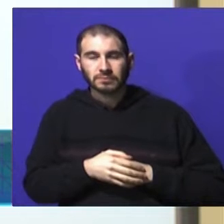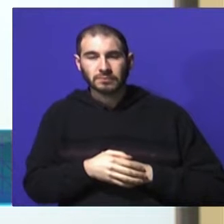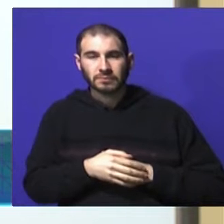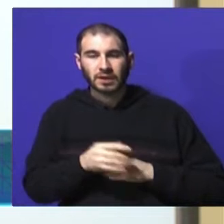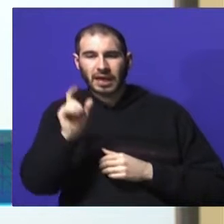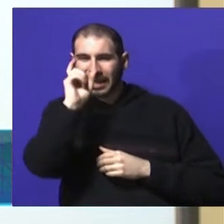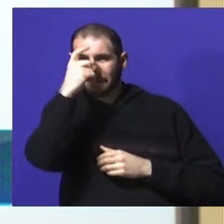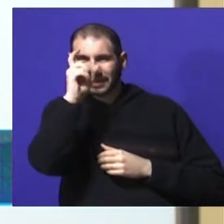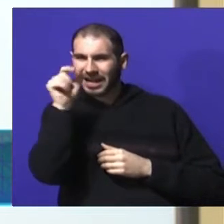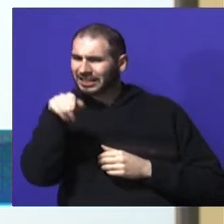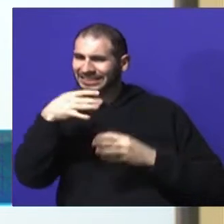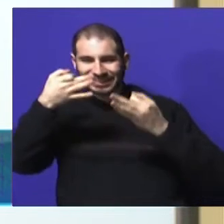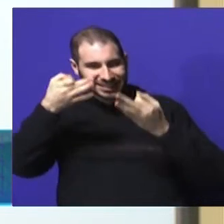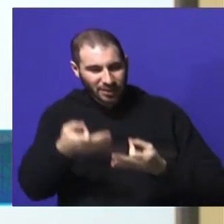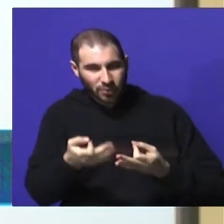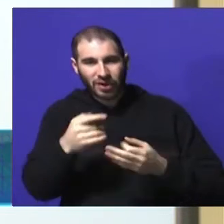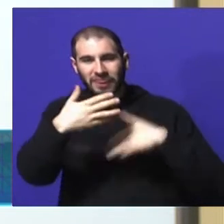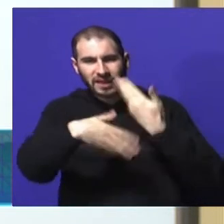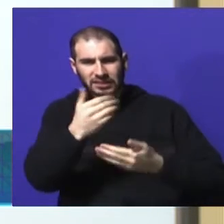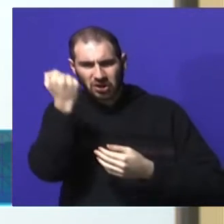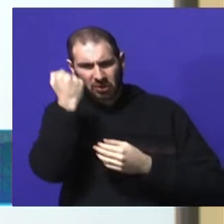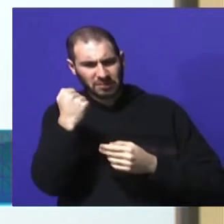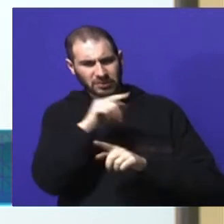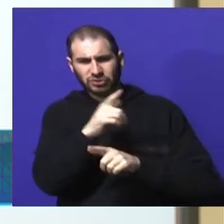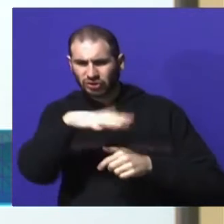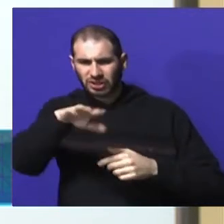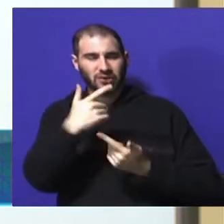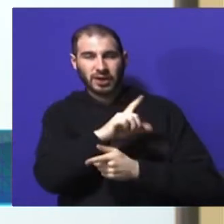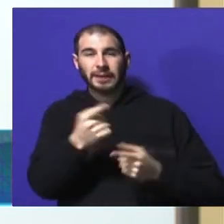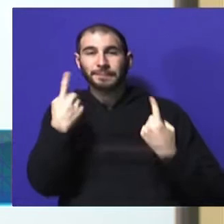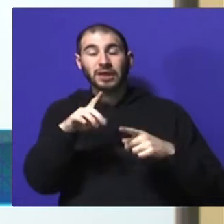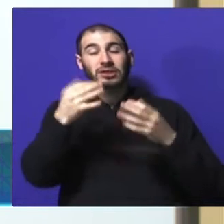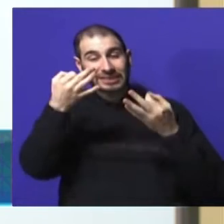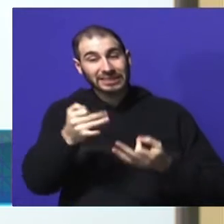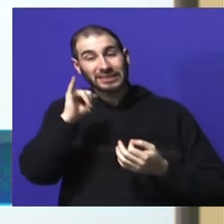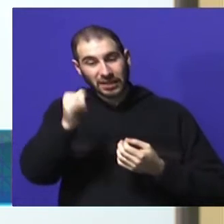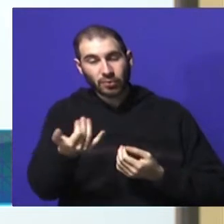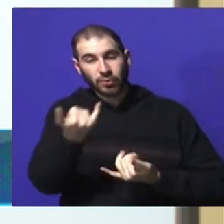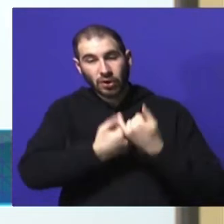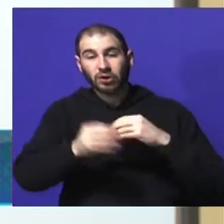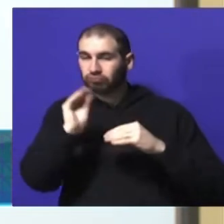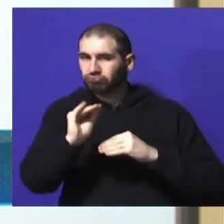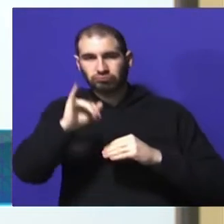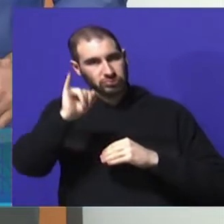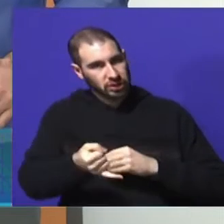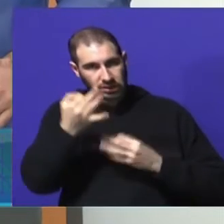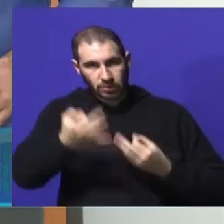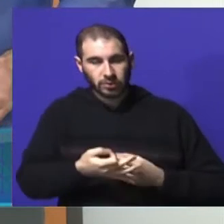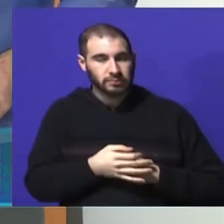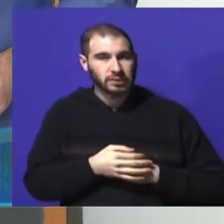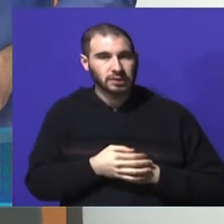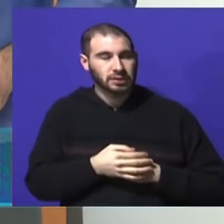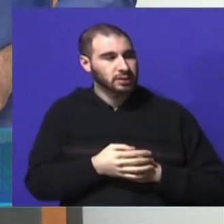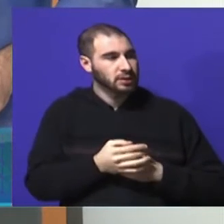la minera garantiza desarrollo económico ni social. Lo que sí nos garantiza, sin duda, es contaminación. Graciela, me